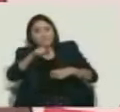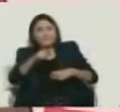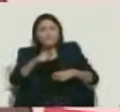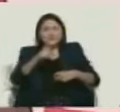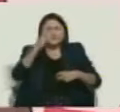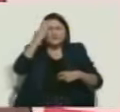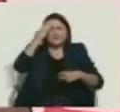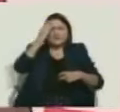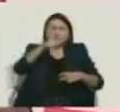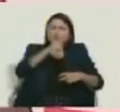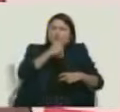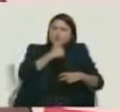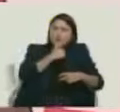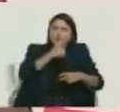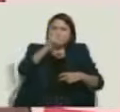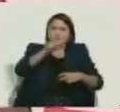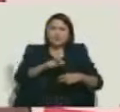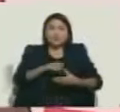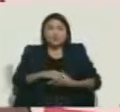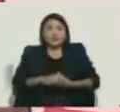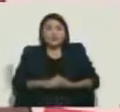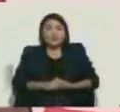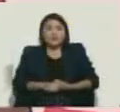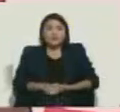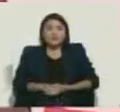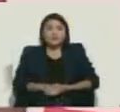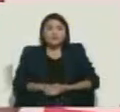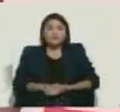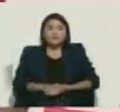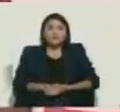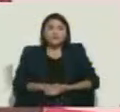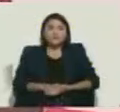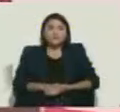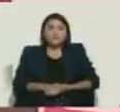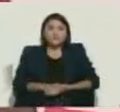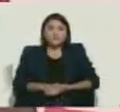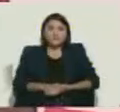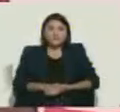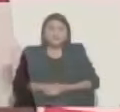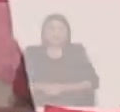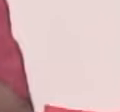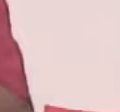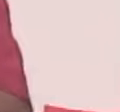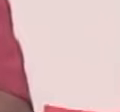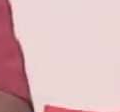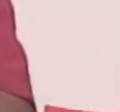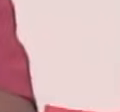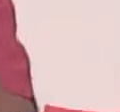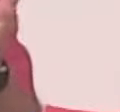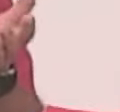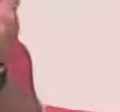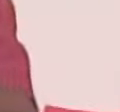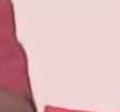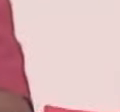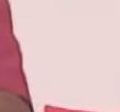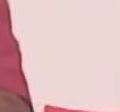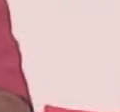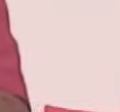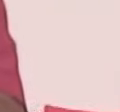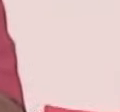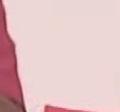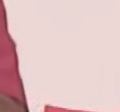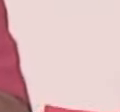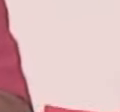palabra. Sabemos además que no se gobierna, a pesar de ser nuestro representante en la Internacional Socialista, porque lo apoyamos en la